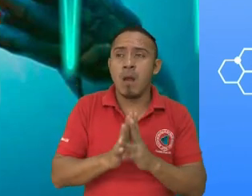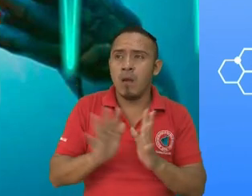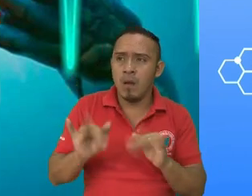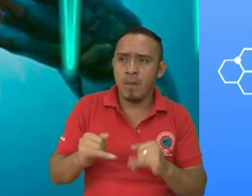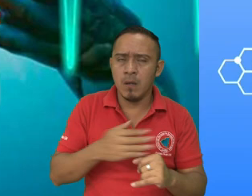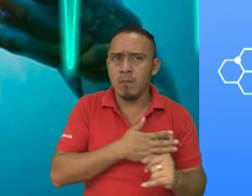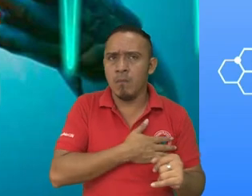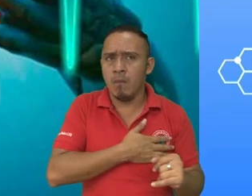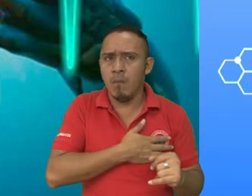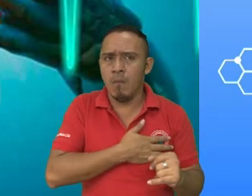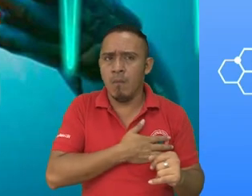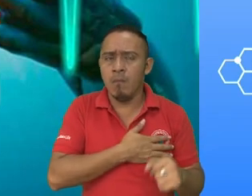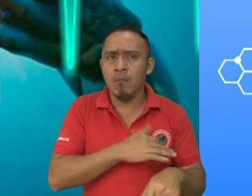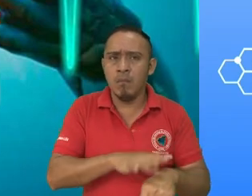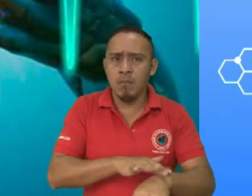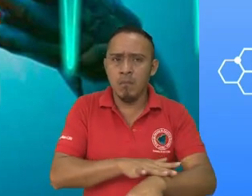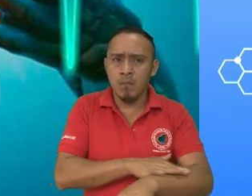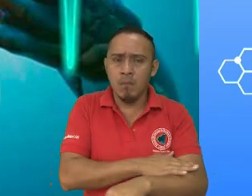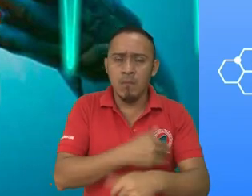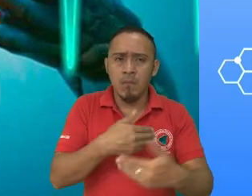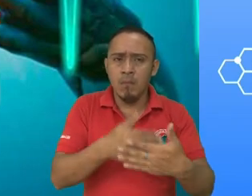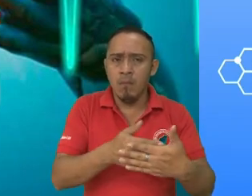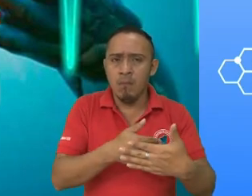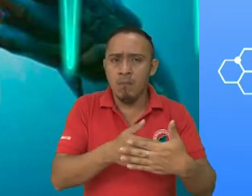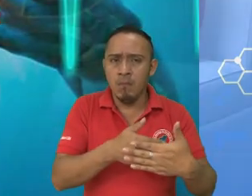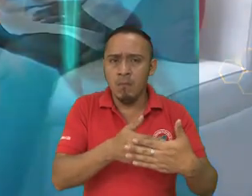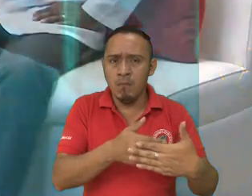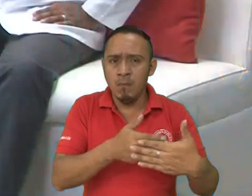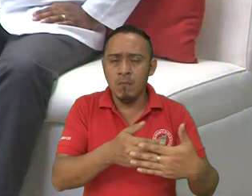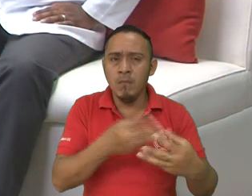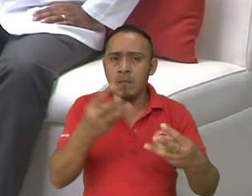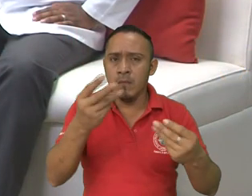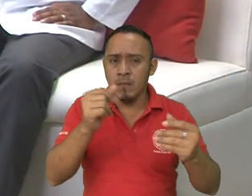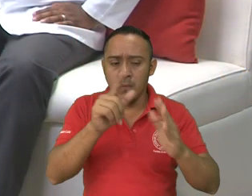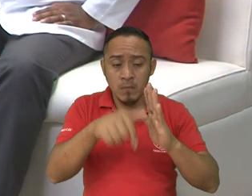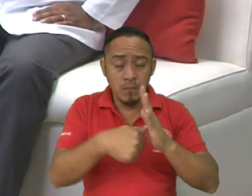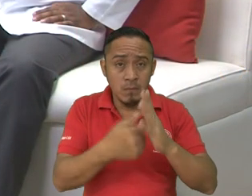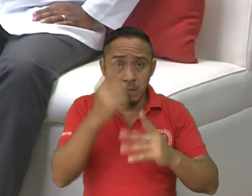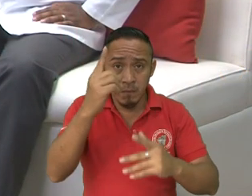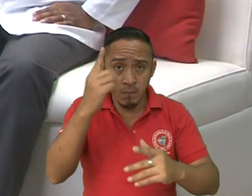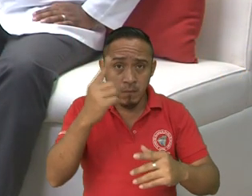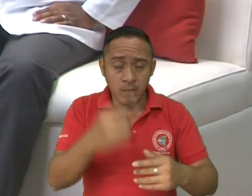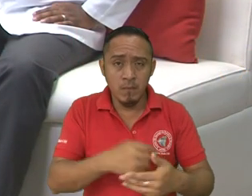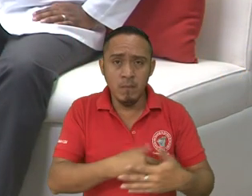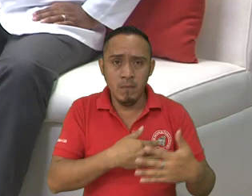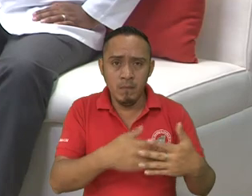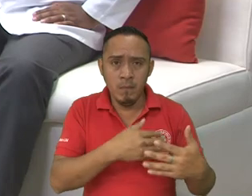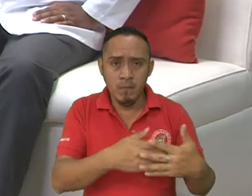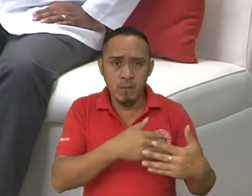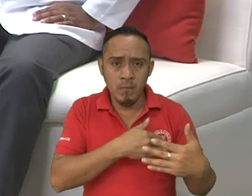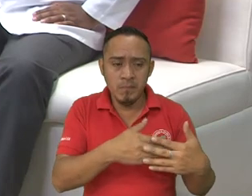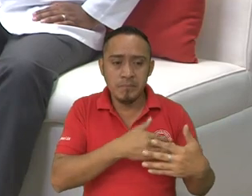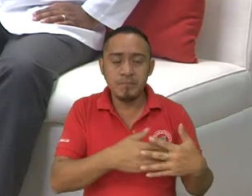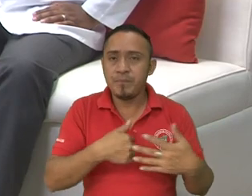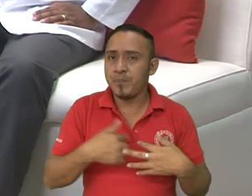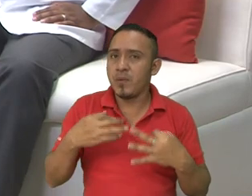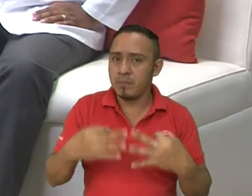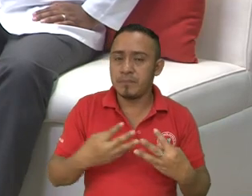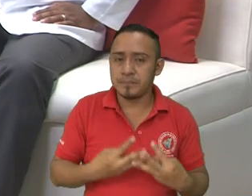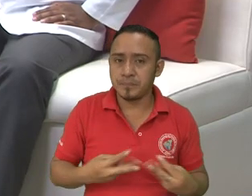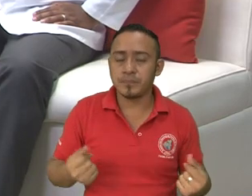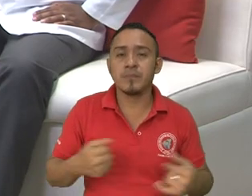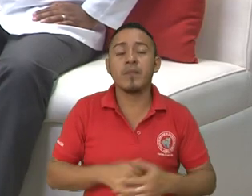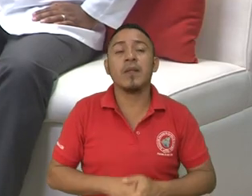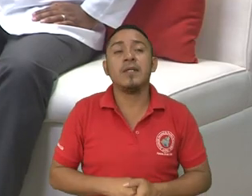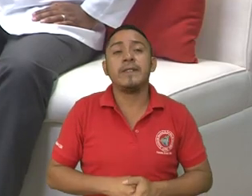nos ponemos la mano en el corazón sentimos el latido. ¿Cuántos latidos por minuto tiene que así para es. Estar aparentemente sano?